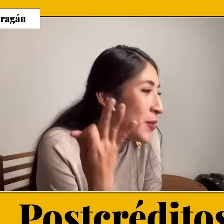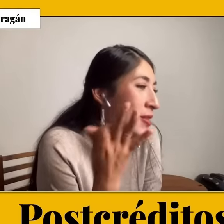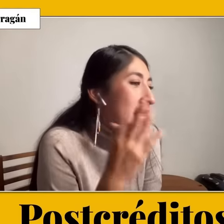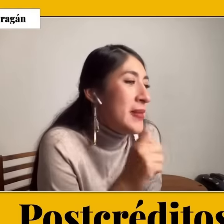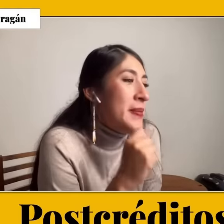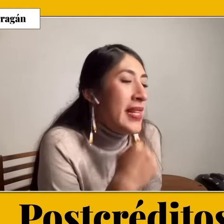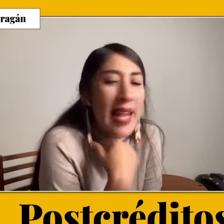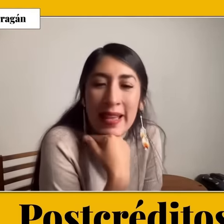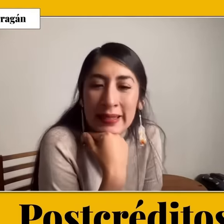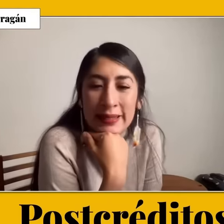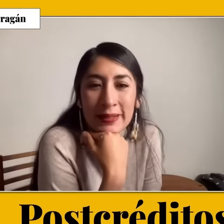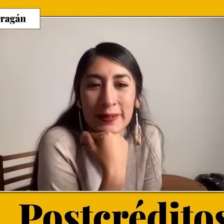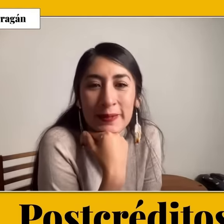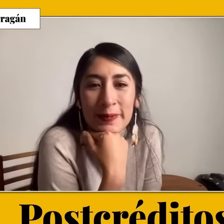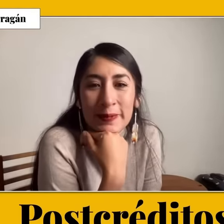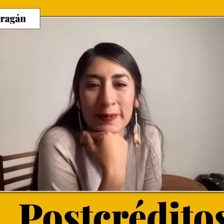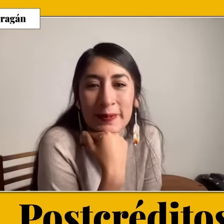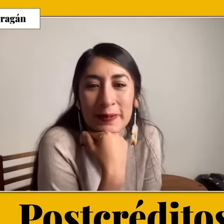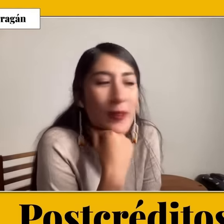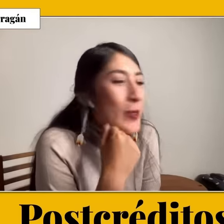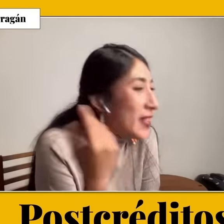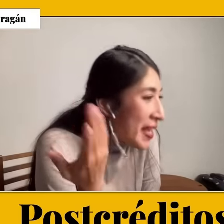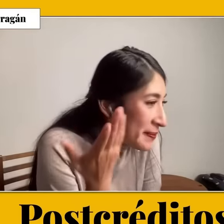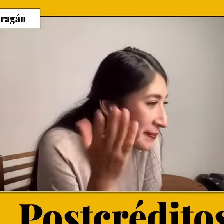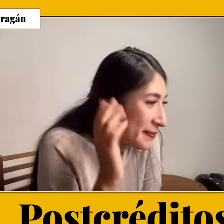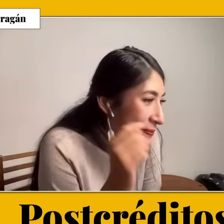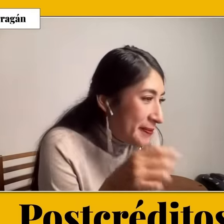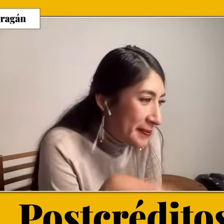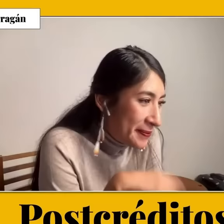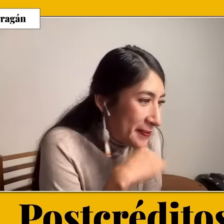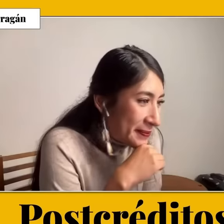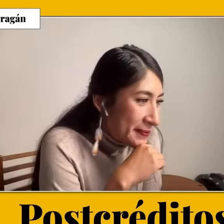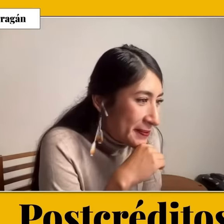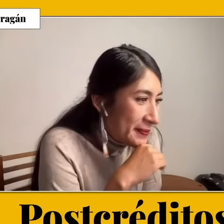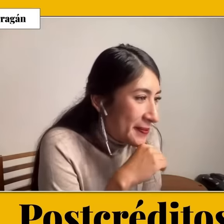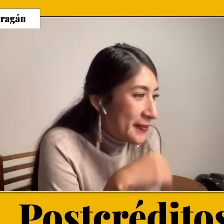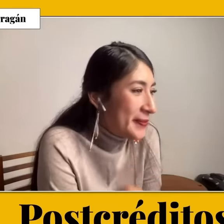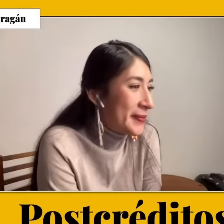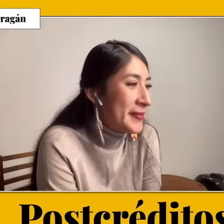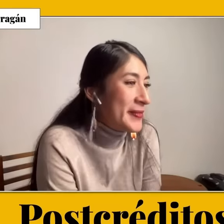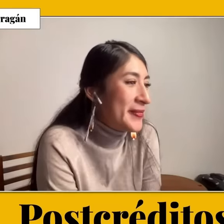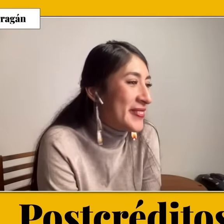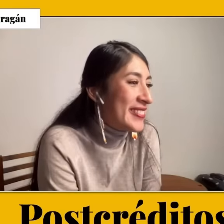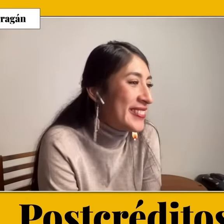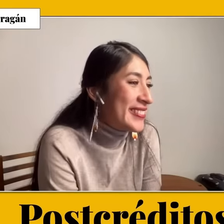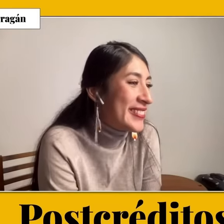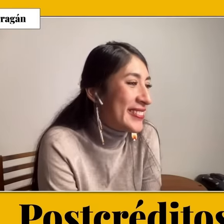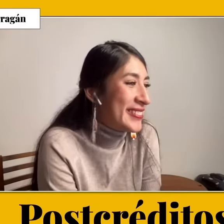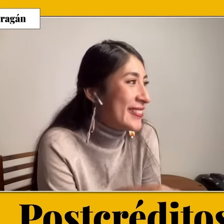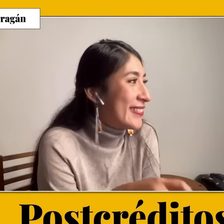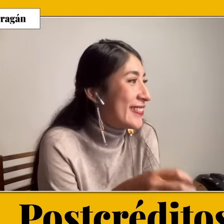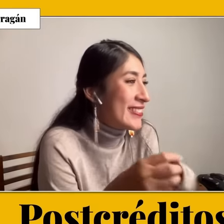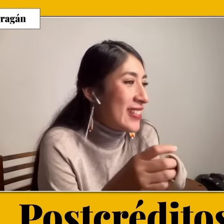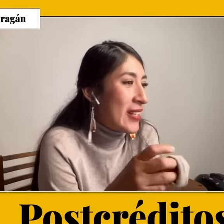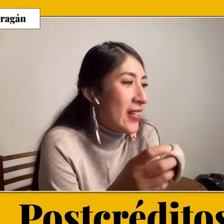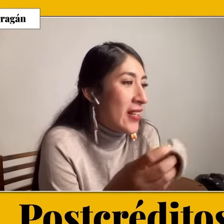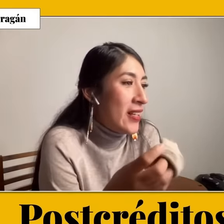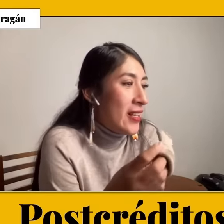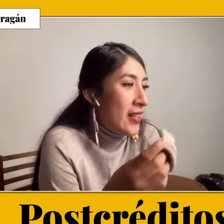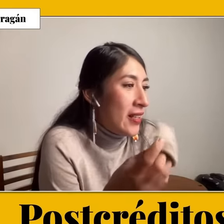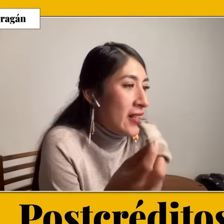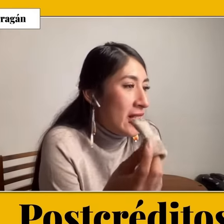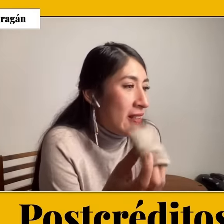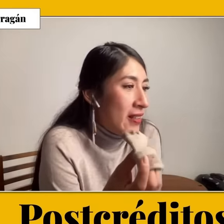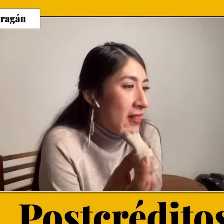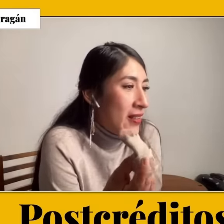ni tenemos 3000 likes o sea Mira dice Ernesto Ya ven por andar hablando de